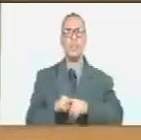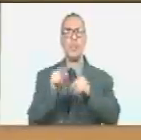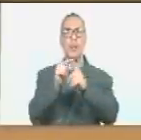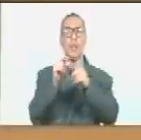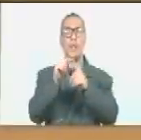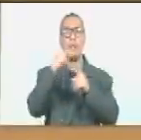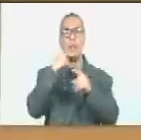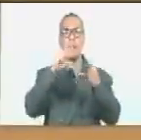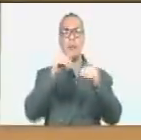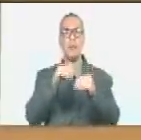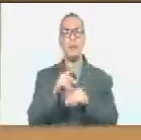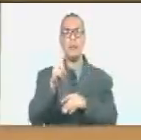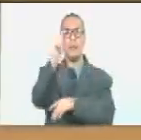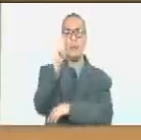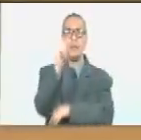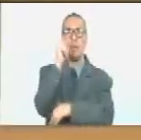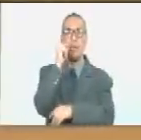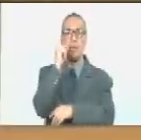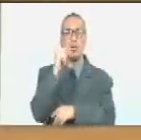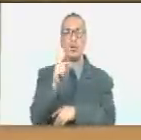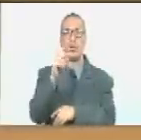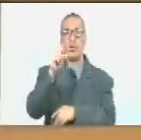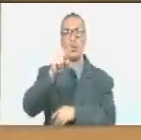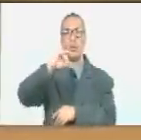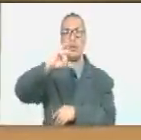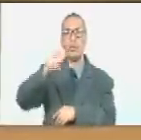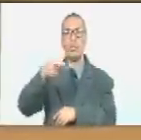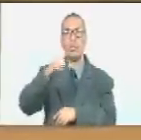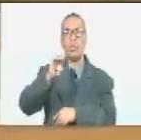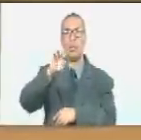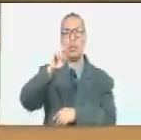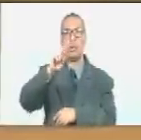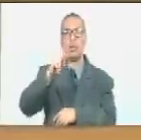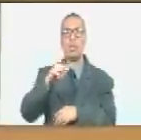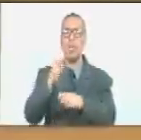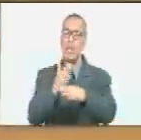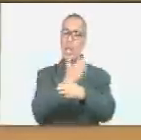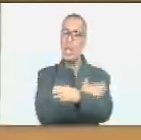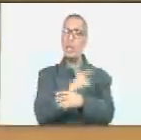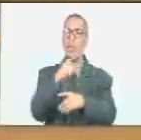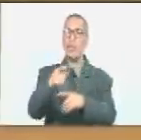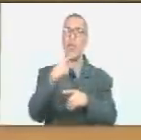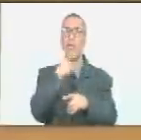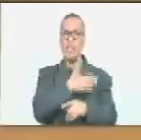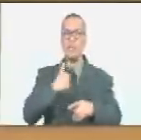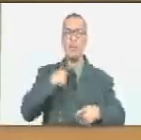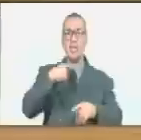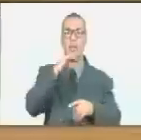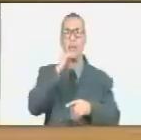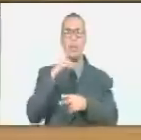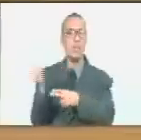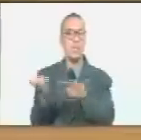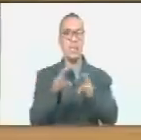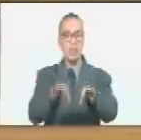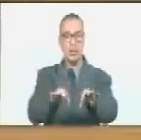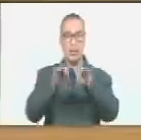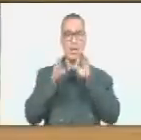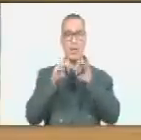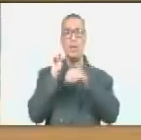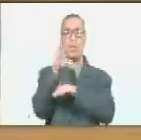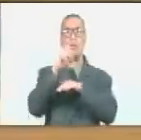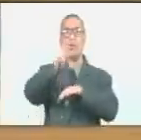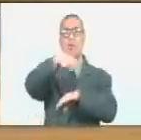derecho de palabra al diputado Rigel Sargent, pero antes quisiera informar que son invitados especiales de la